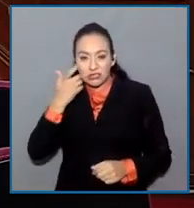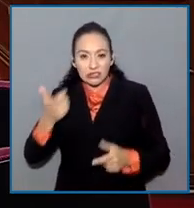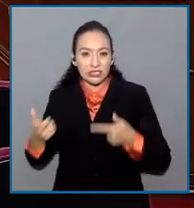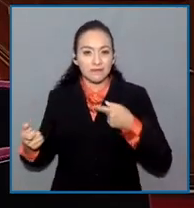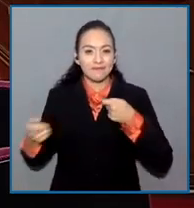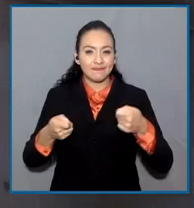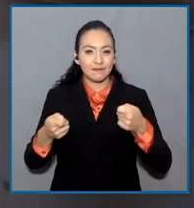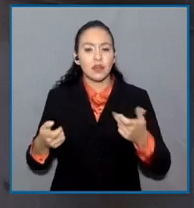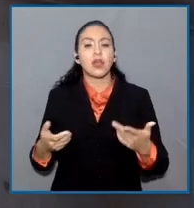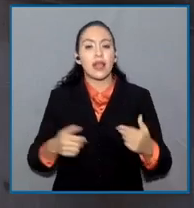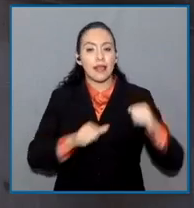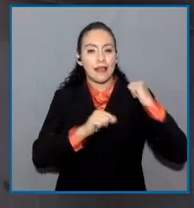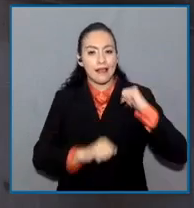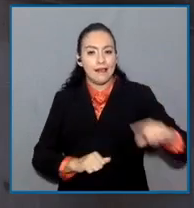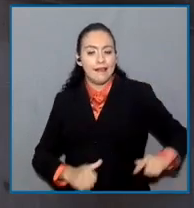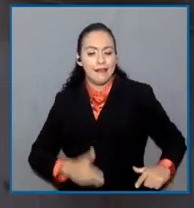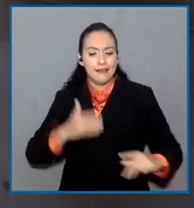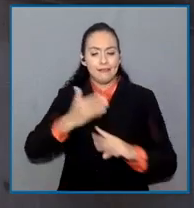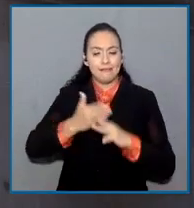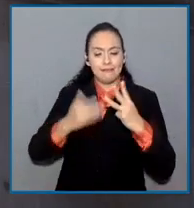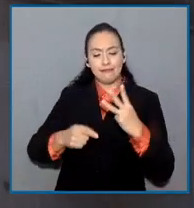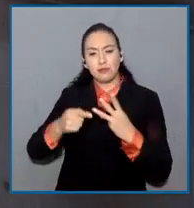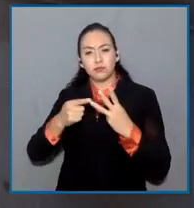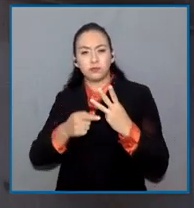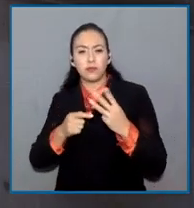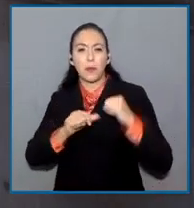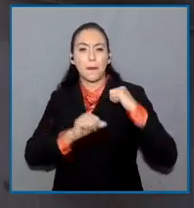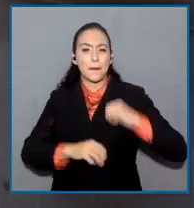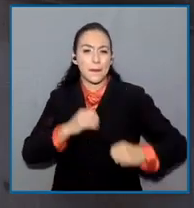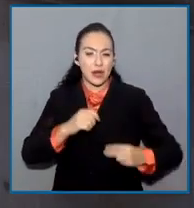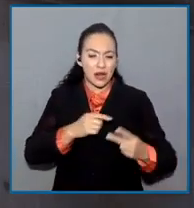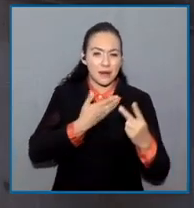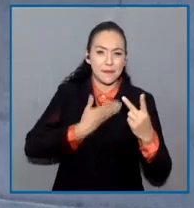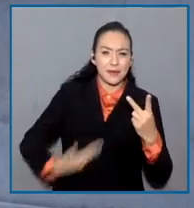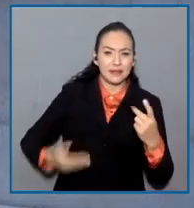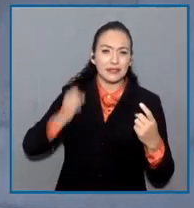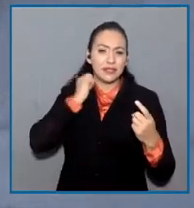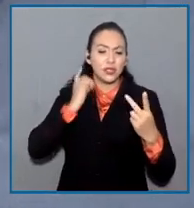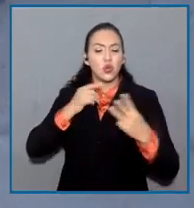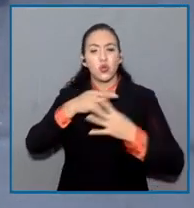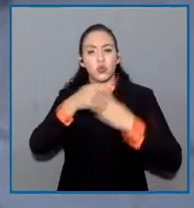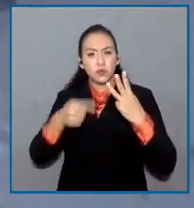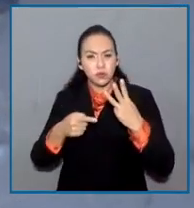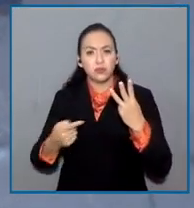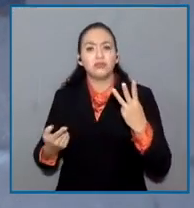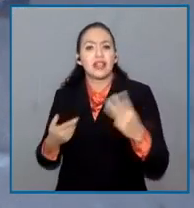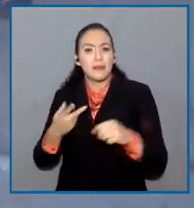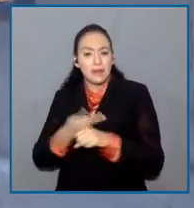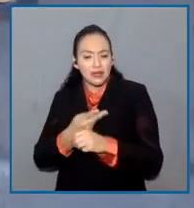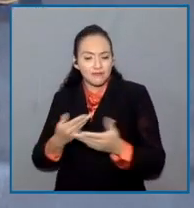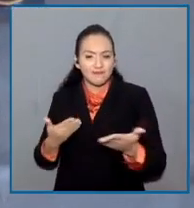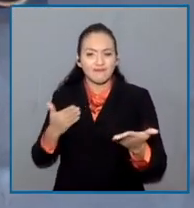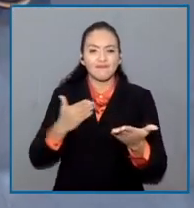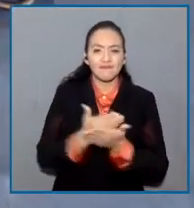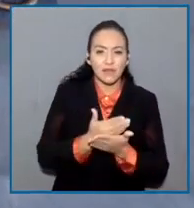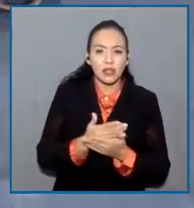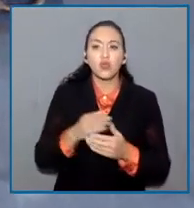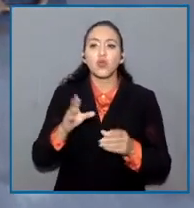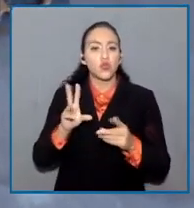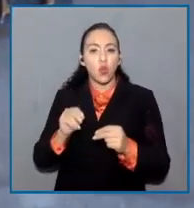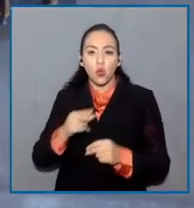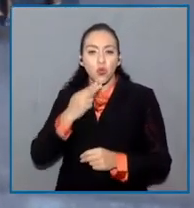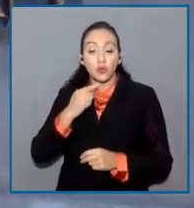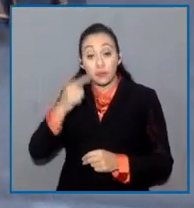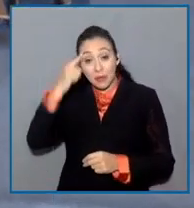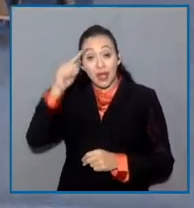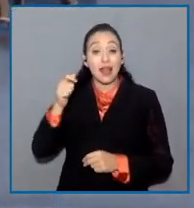poderes de la Unión, no habrá pronunciamiento sobre la reforma al régimen aplicable a ministras y ministros.